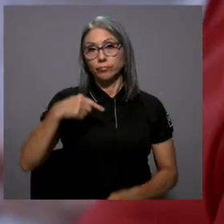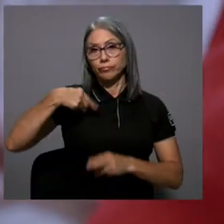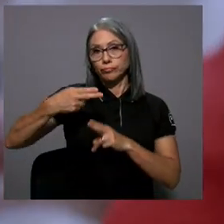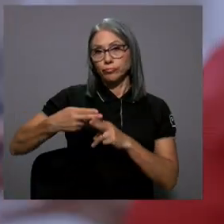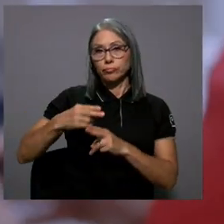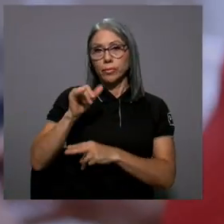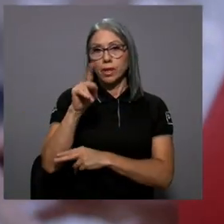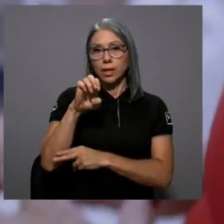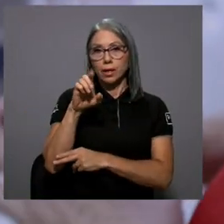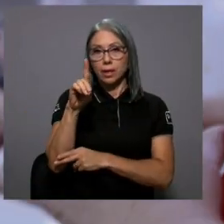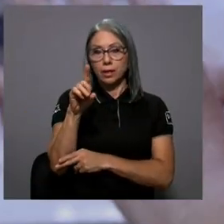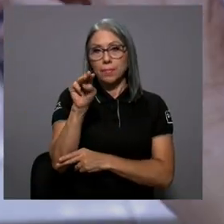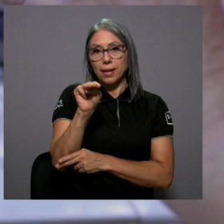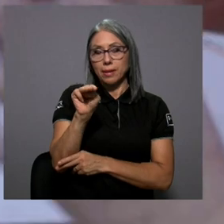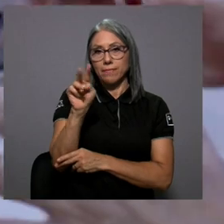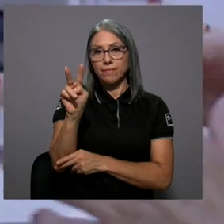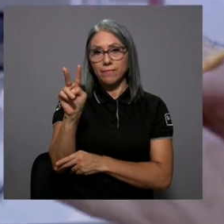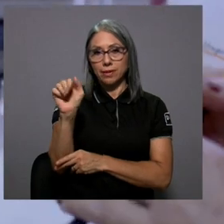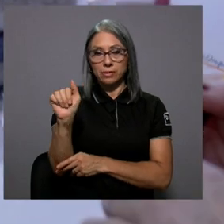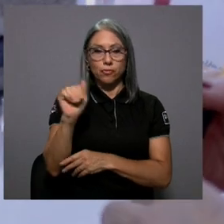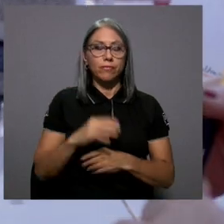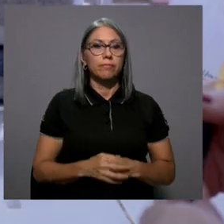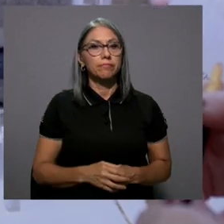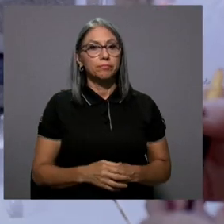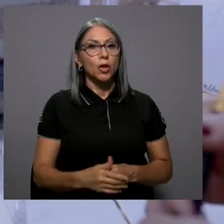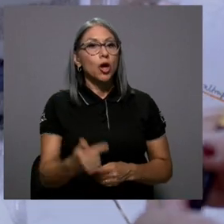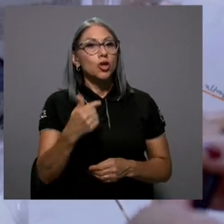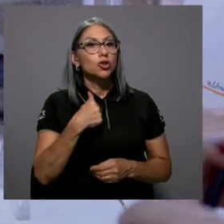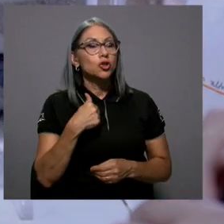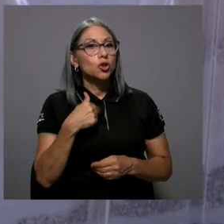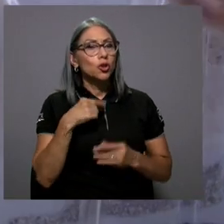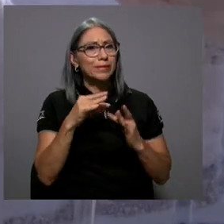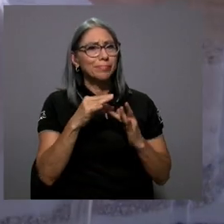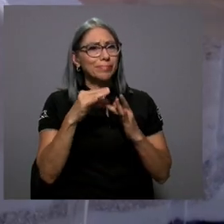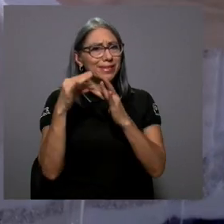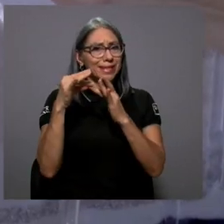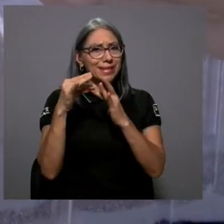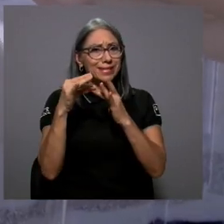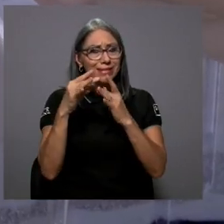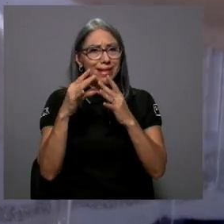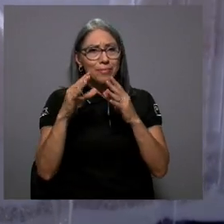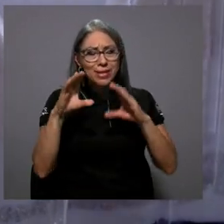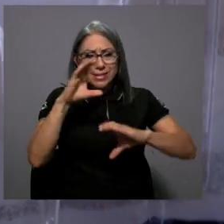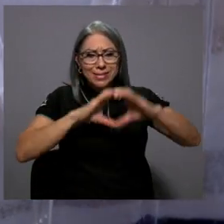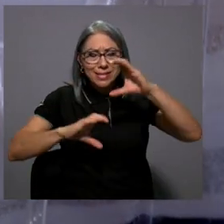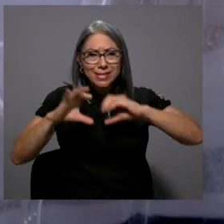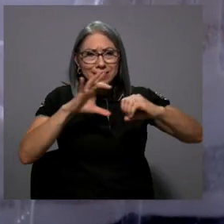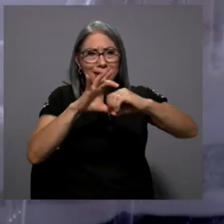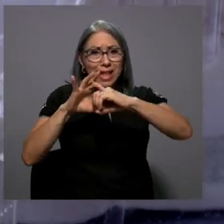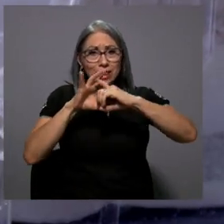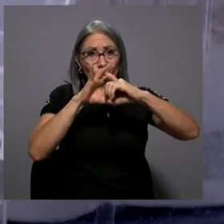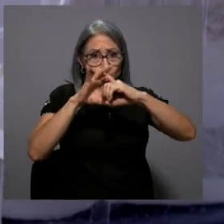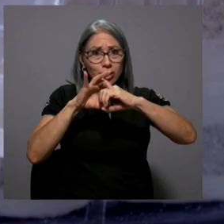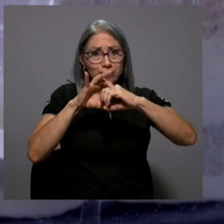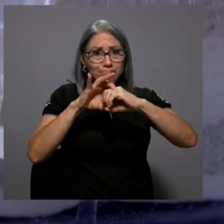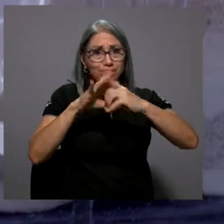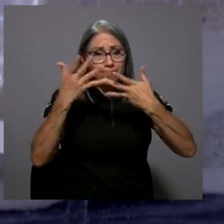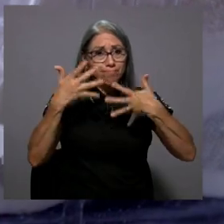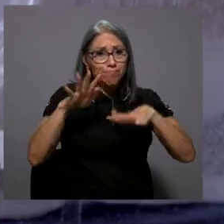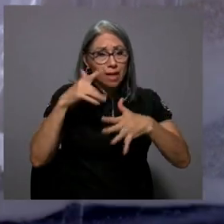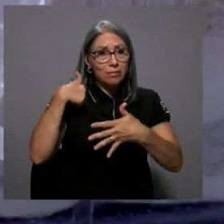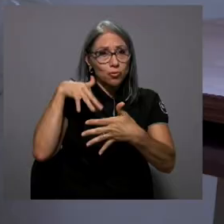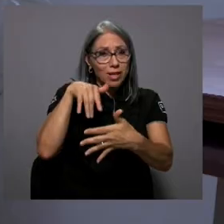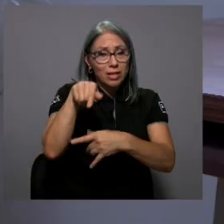Mi nombre es Ingrid María Vargas Asofeifa. Soy geóloga de formación, hidrogeóloga, y trabajo